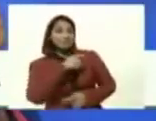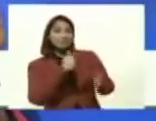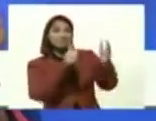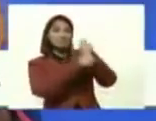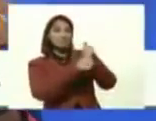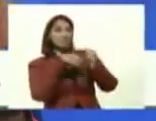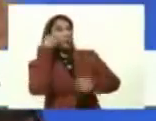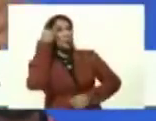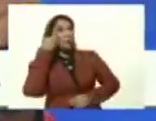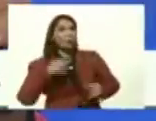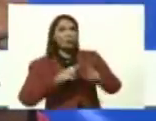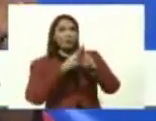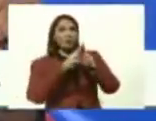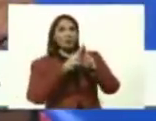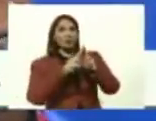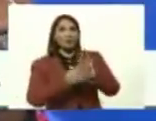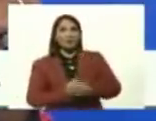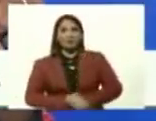la concentración.